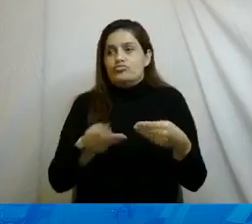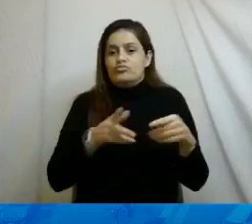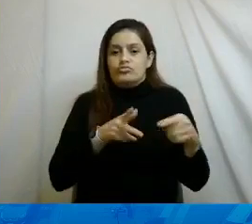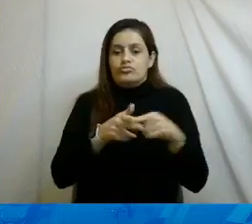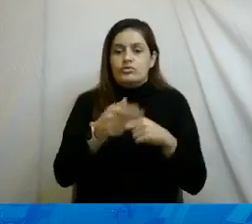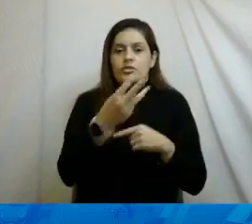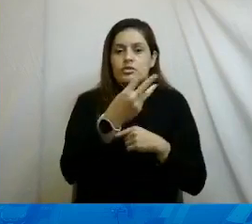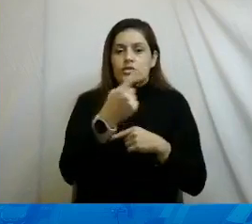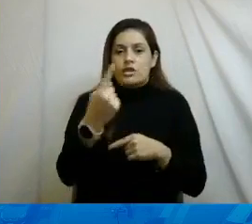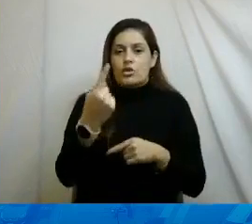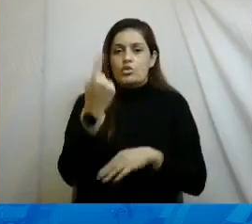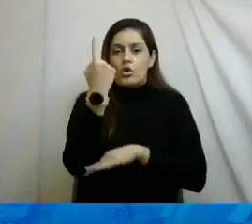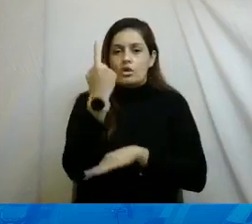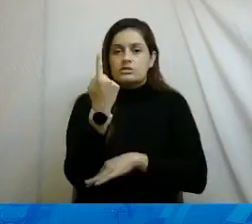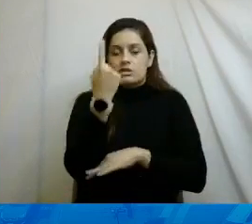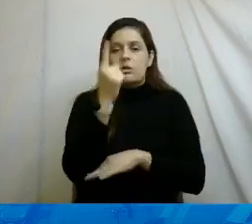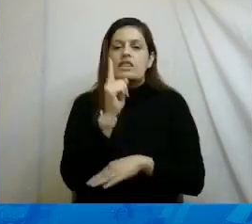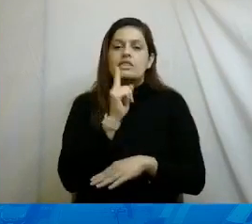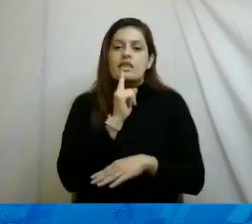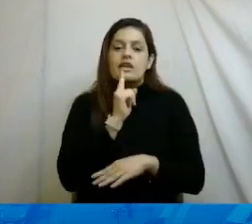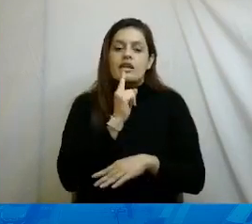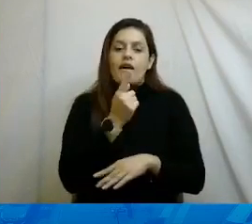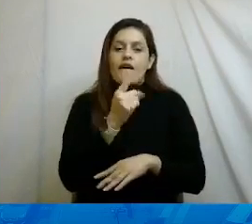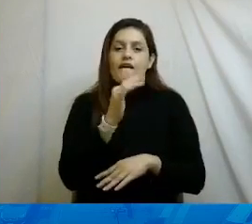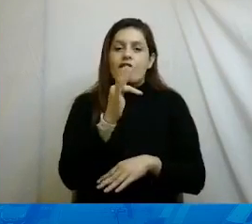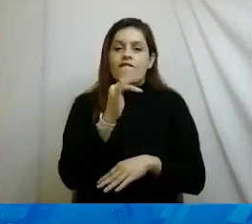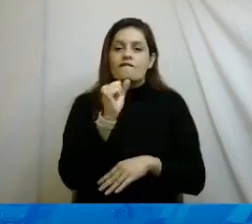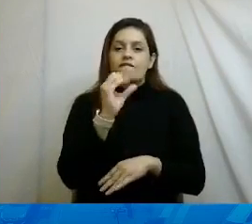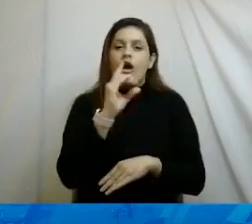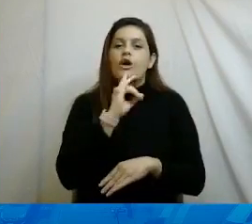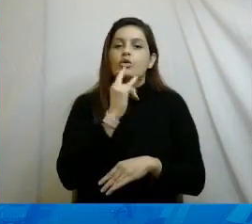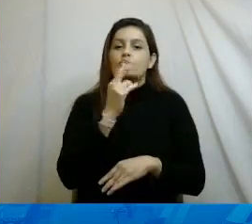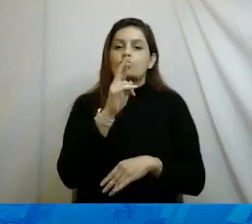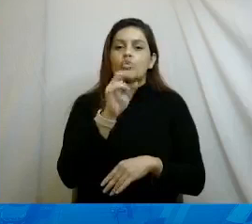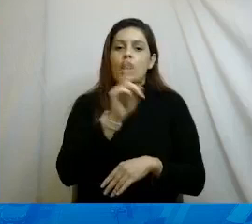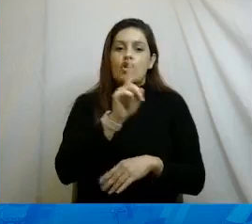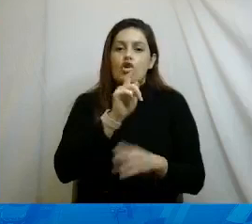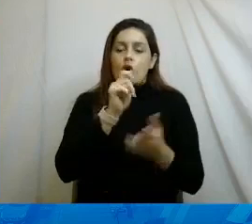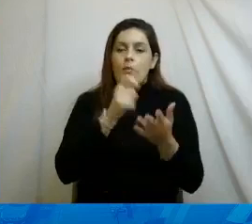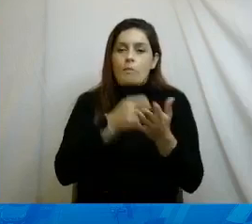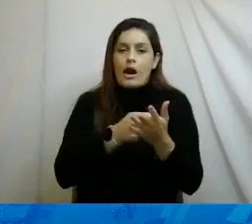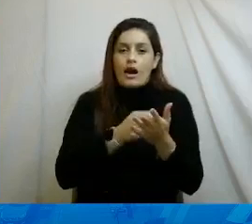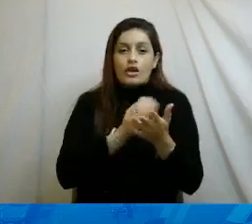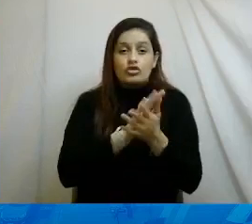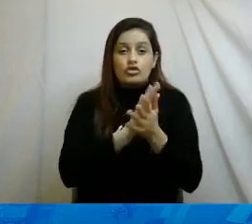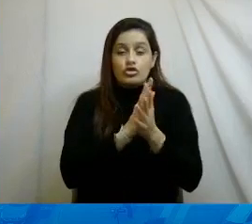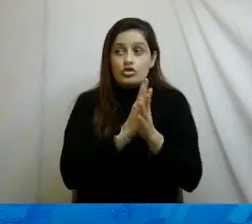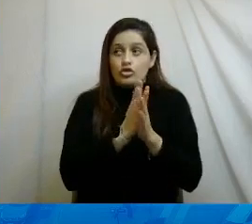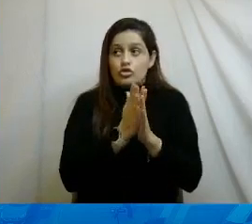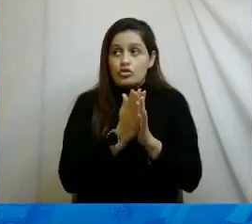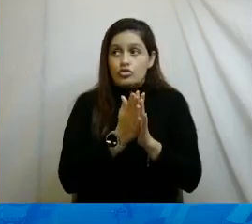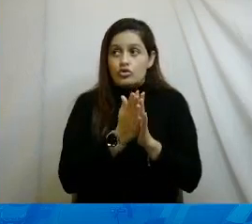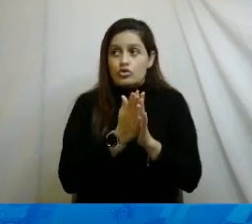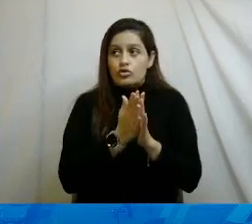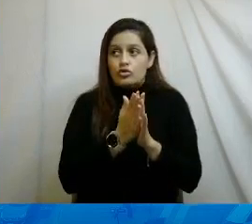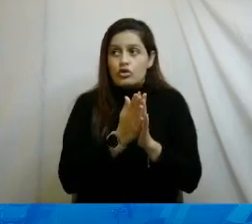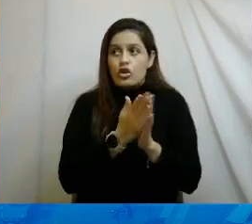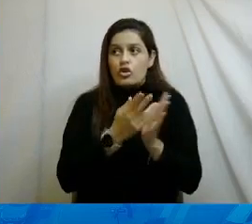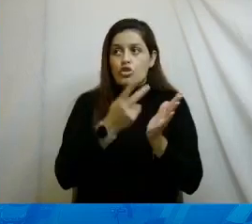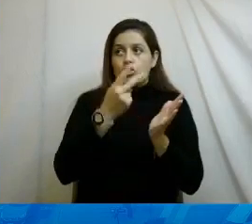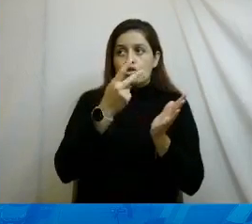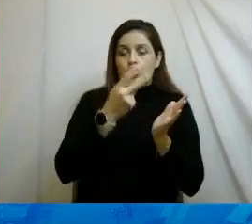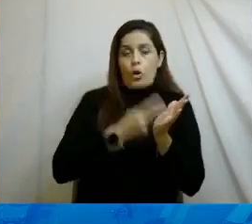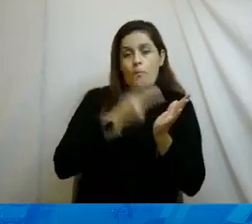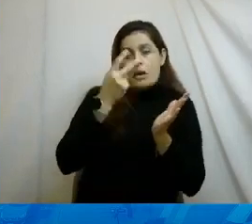diciembre, ya hay facturas que están sin pagar, deudas que no se alcanzan a pagar en el año, sumaron 2.000 y tantos millones, ¿cierto?, y